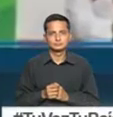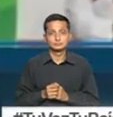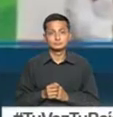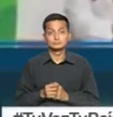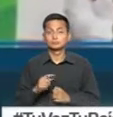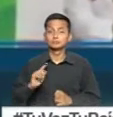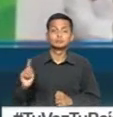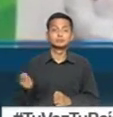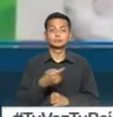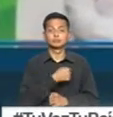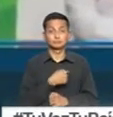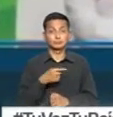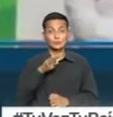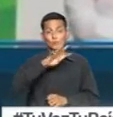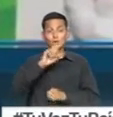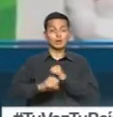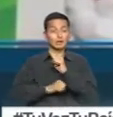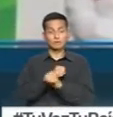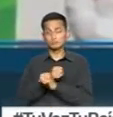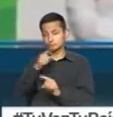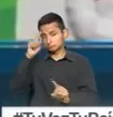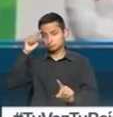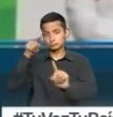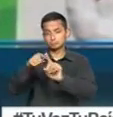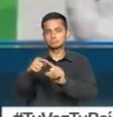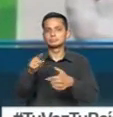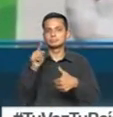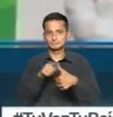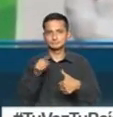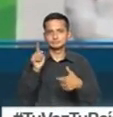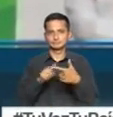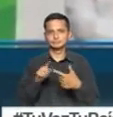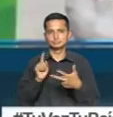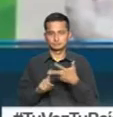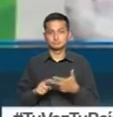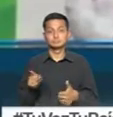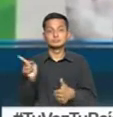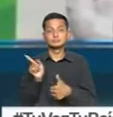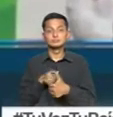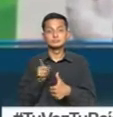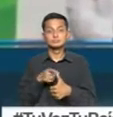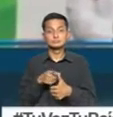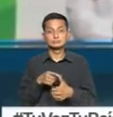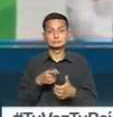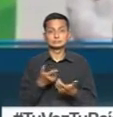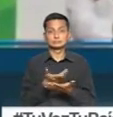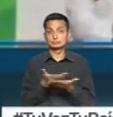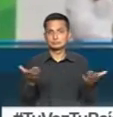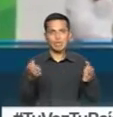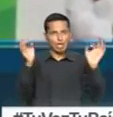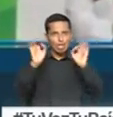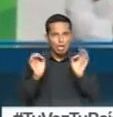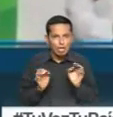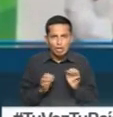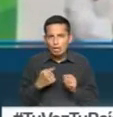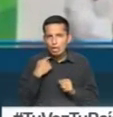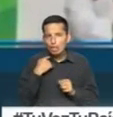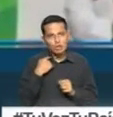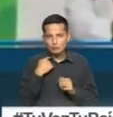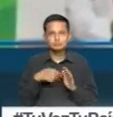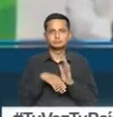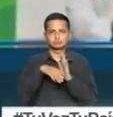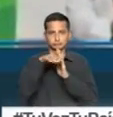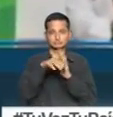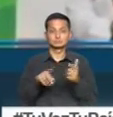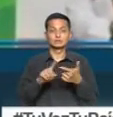Nuestro enfoque en los últimos cuatro años ha estado basado en tres puntos principales. El primero es resolver la crisis de energía. El segundo,